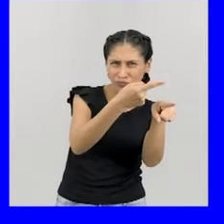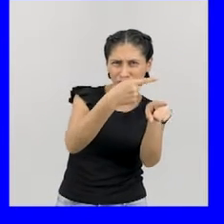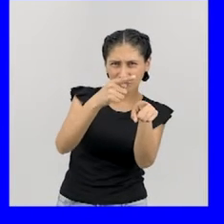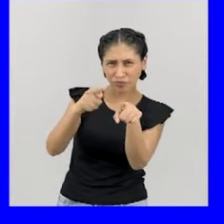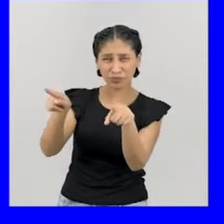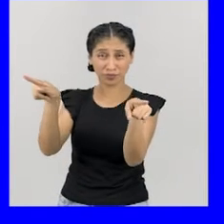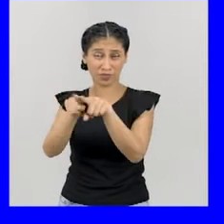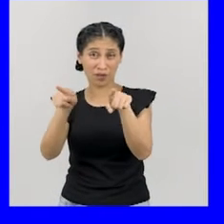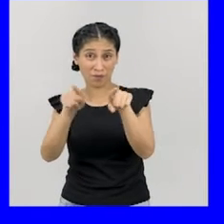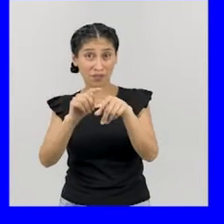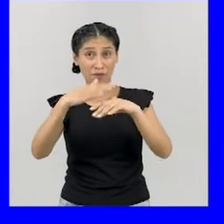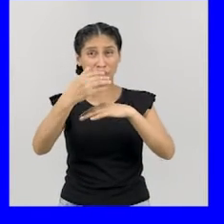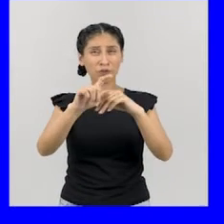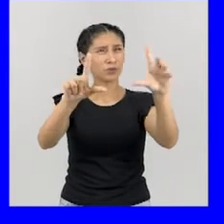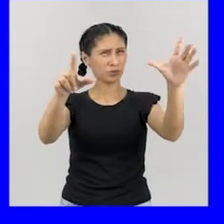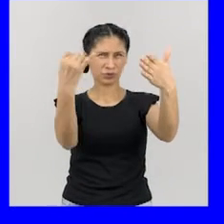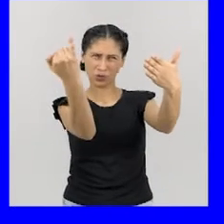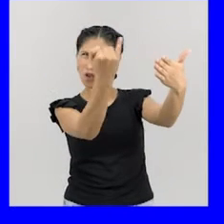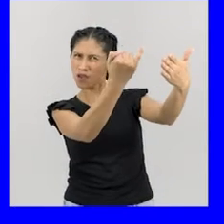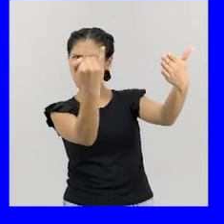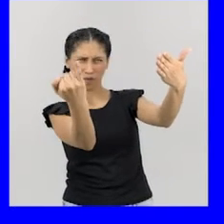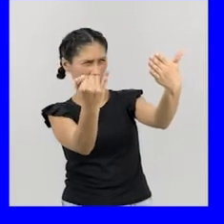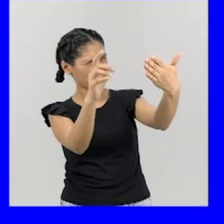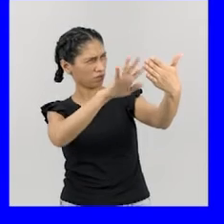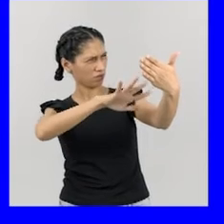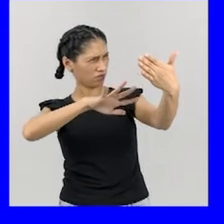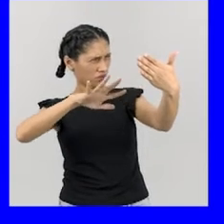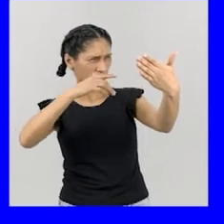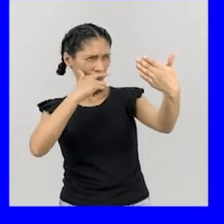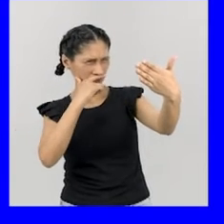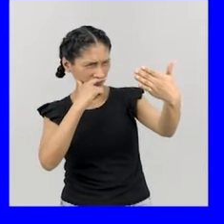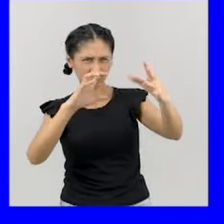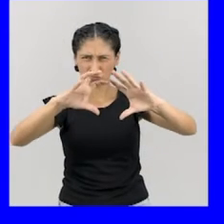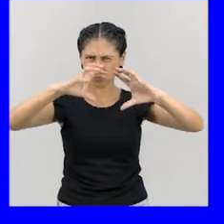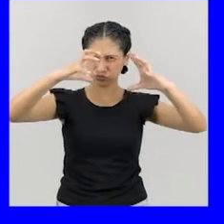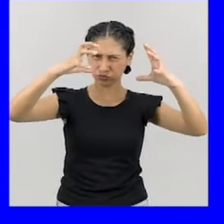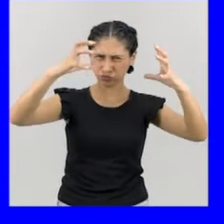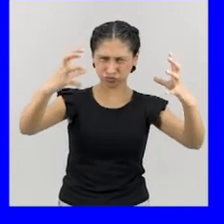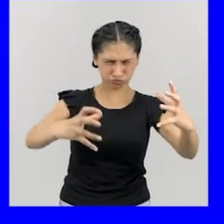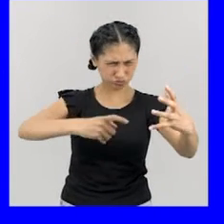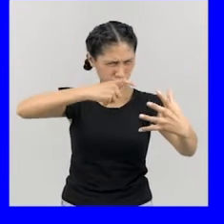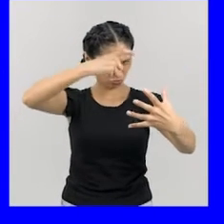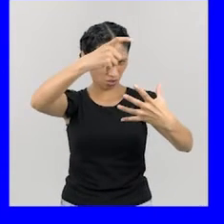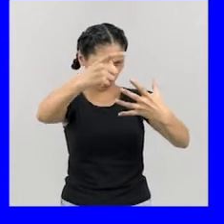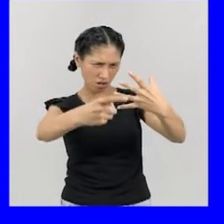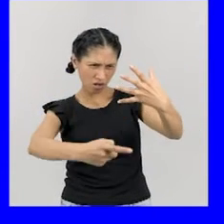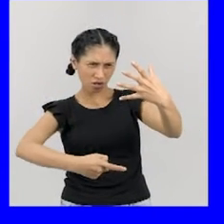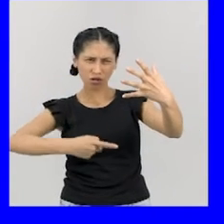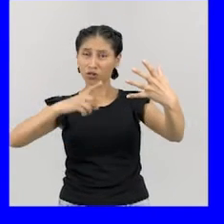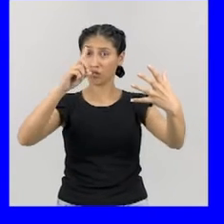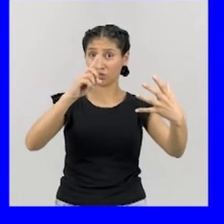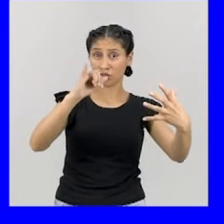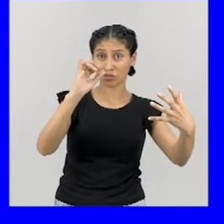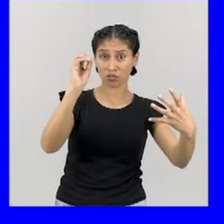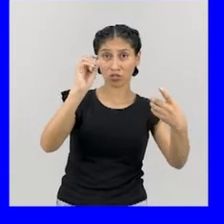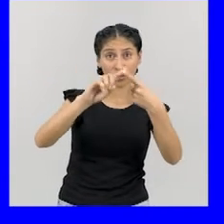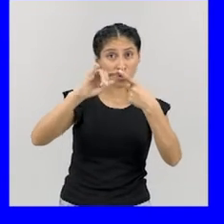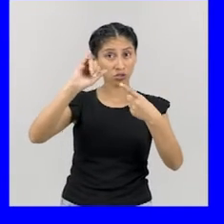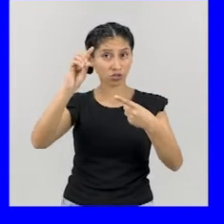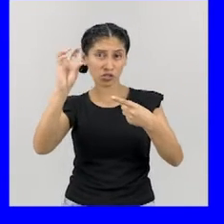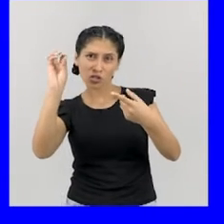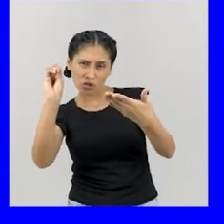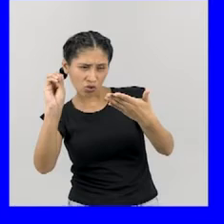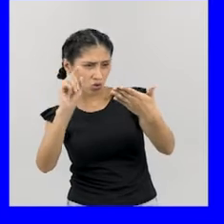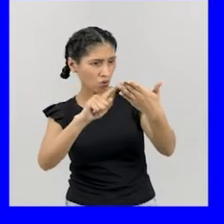imágenes satelitales o de mediciones puntuales, se ha establecido que las concentraciones de dióxido de nitrógeno, uno de los